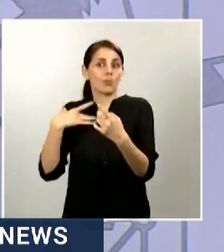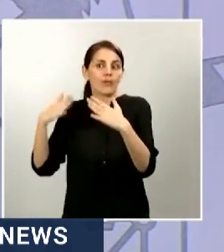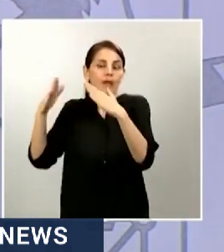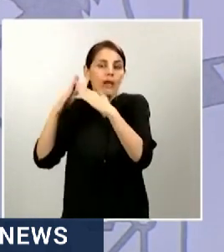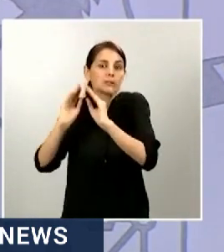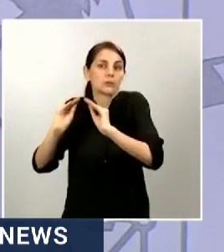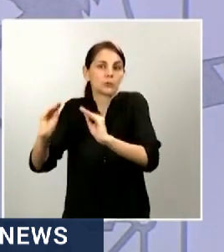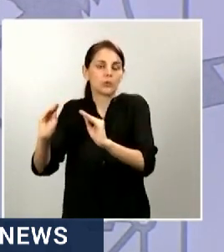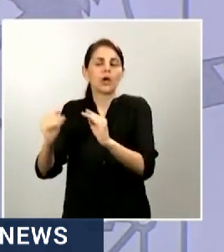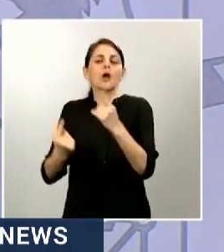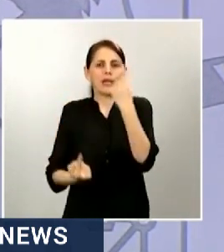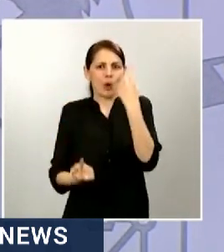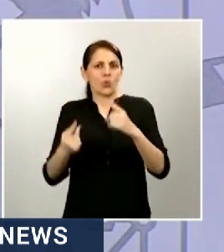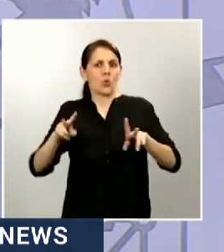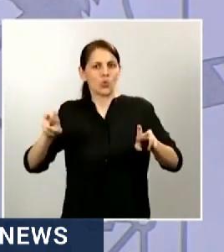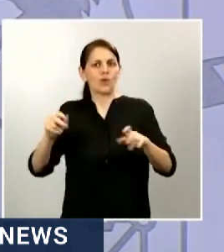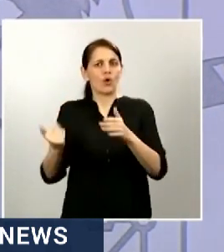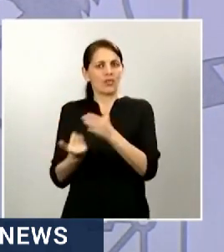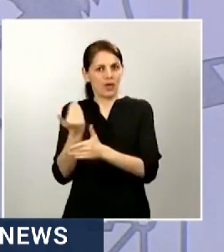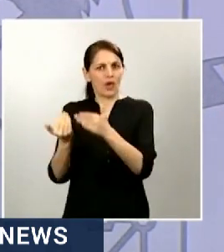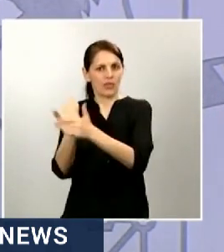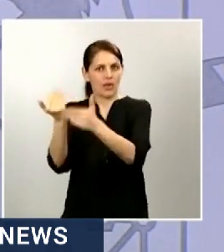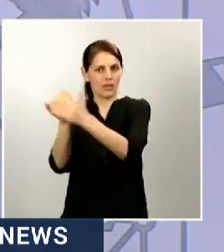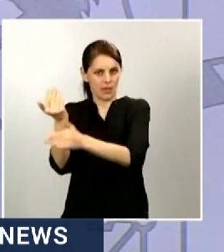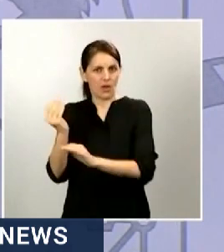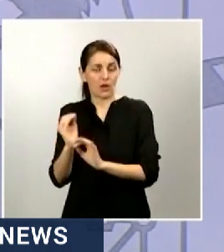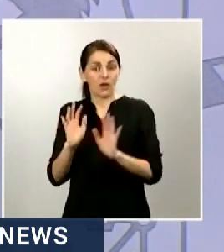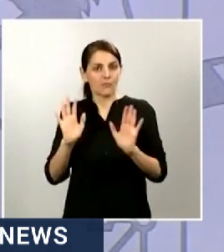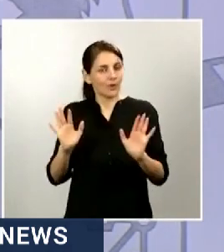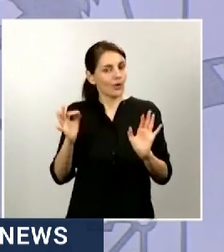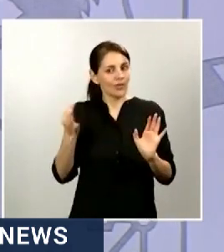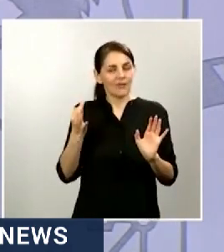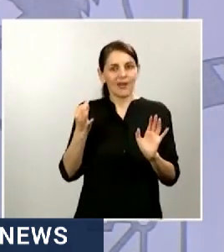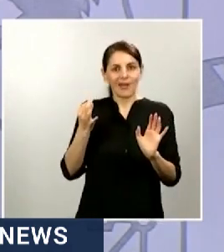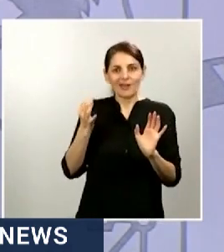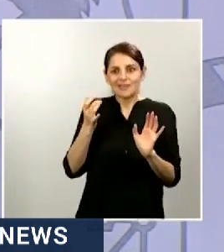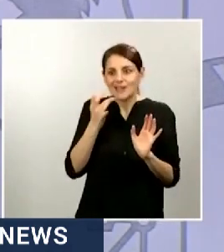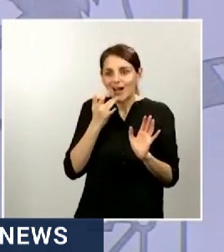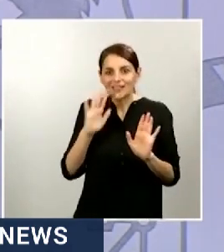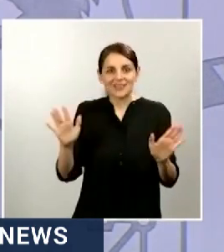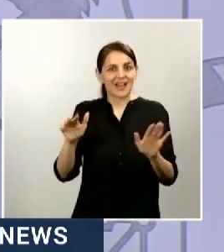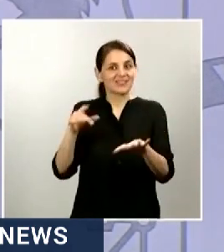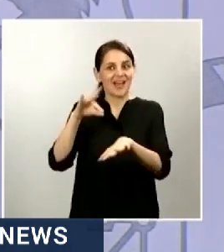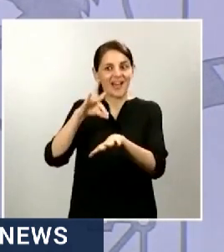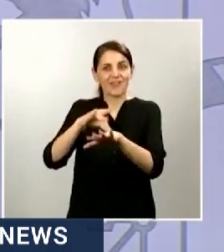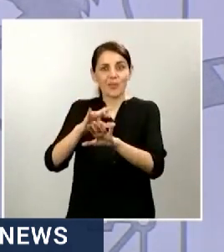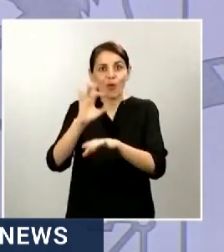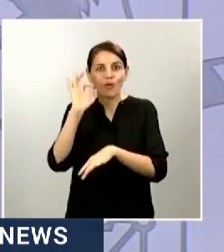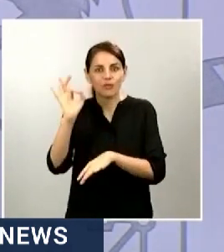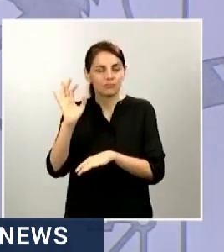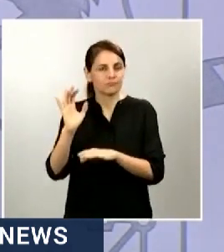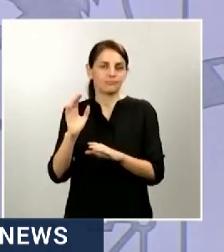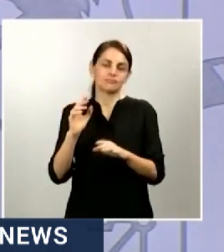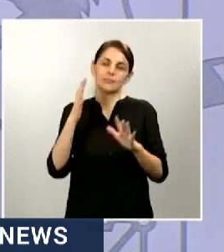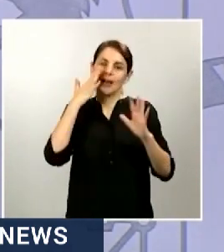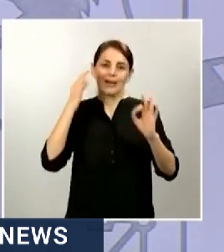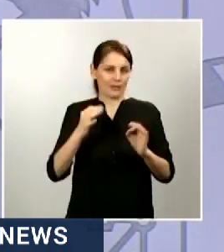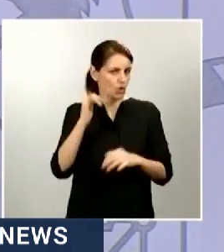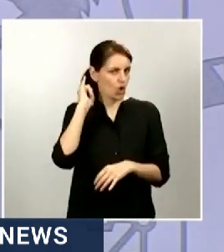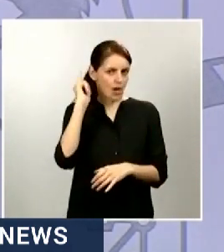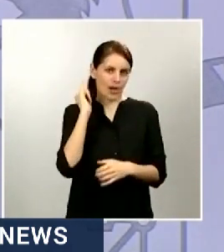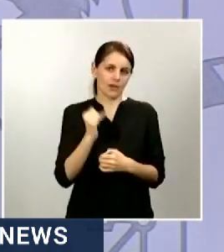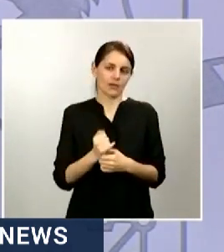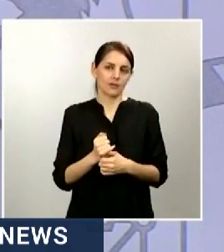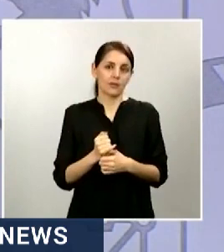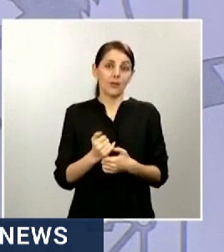apareciendo. Hasta que no dejemos de tener casos, sigue existiendo algún riesgo. Pero sí que es cierto que esta reducción de la transmisibilidad